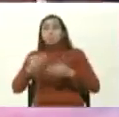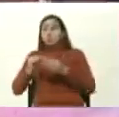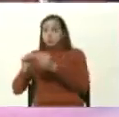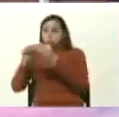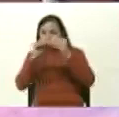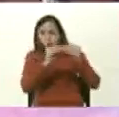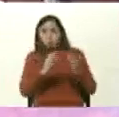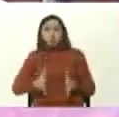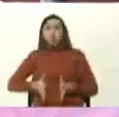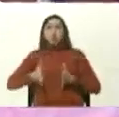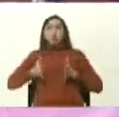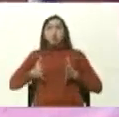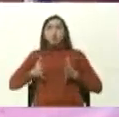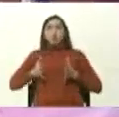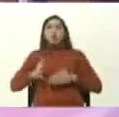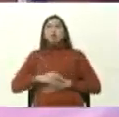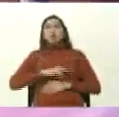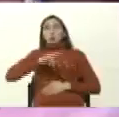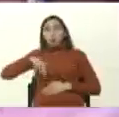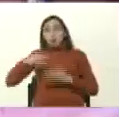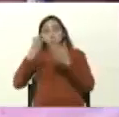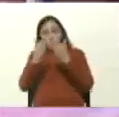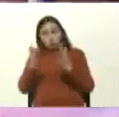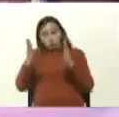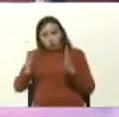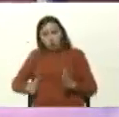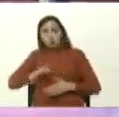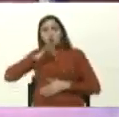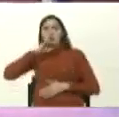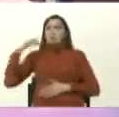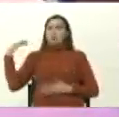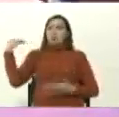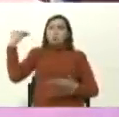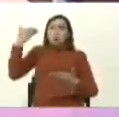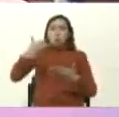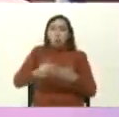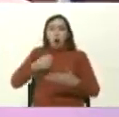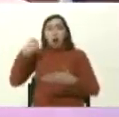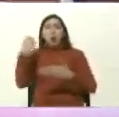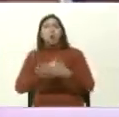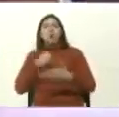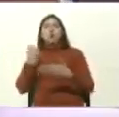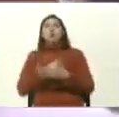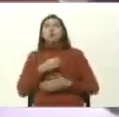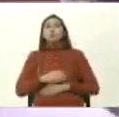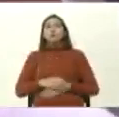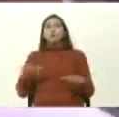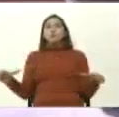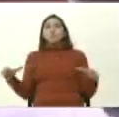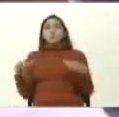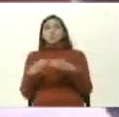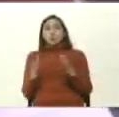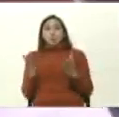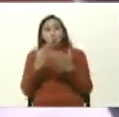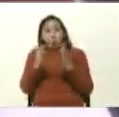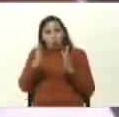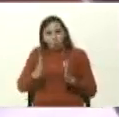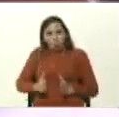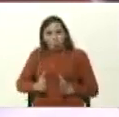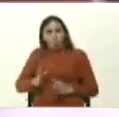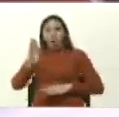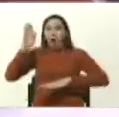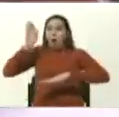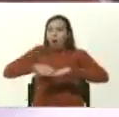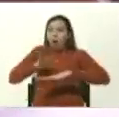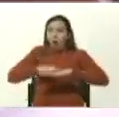de los logros de nuestro estudiantado, logros históricos, lucha histórica del sector estudiantil, en la cual ustedes nos han encomendado